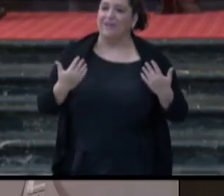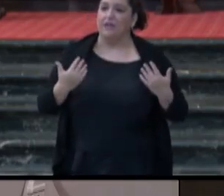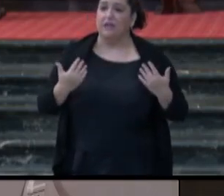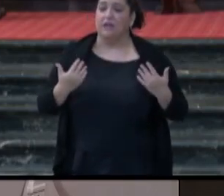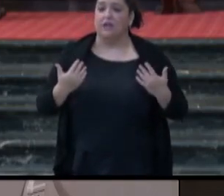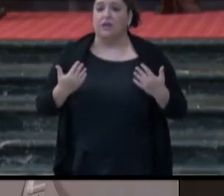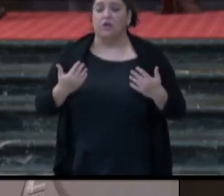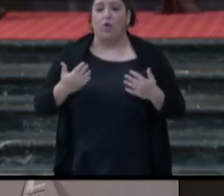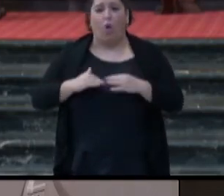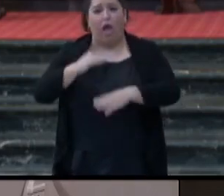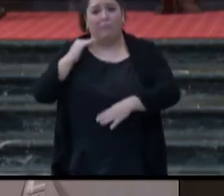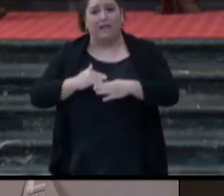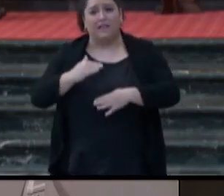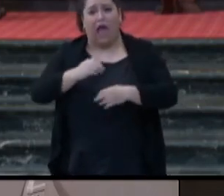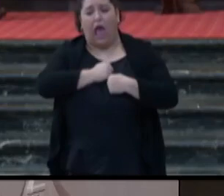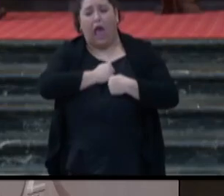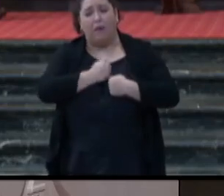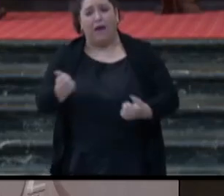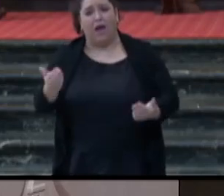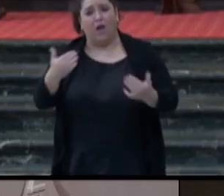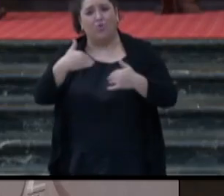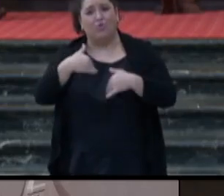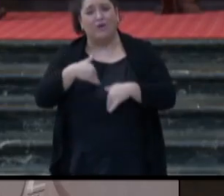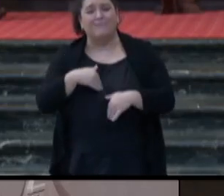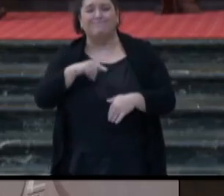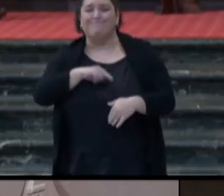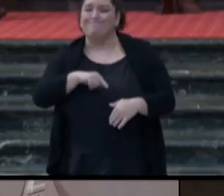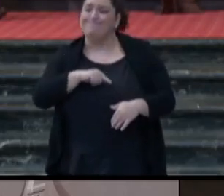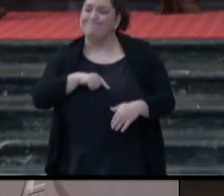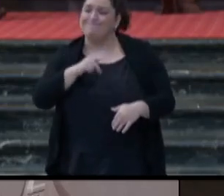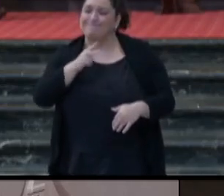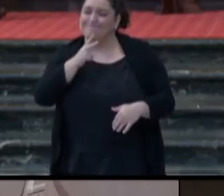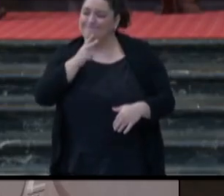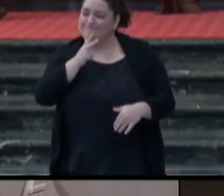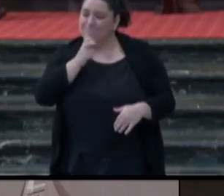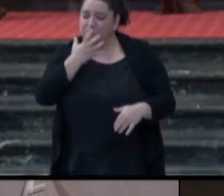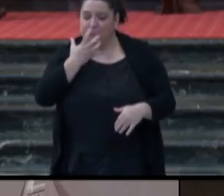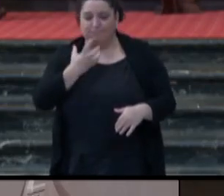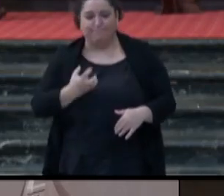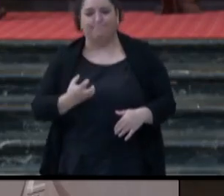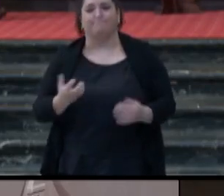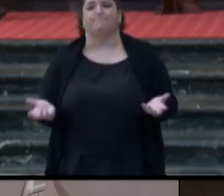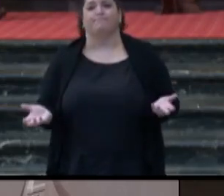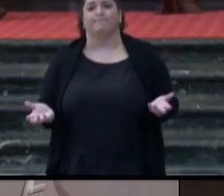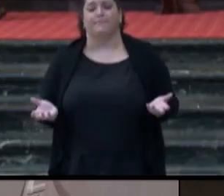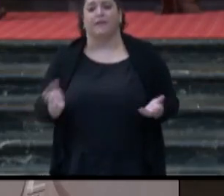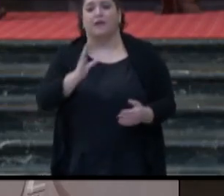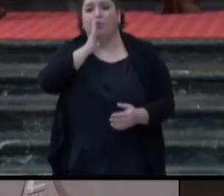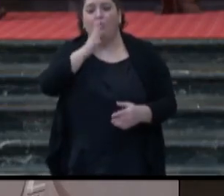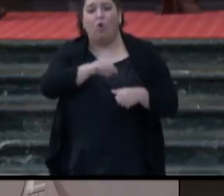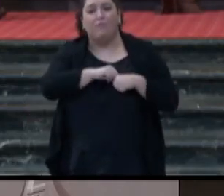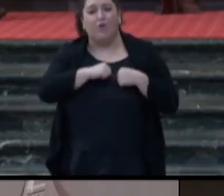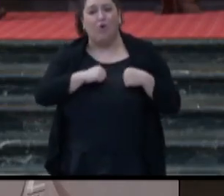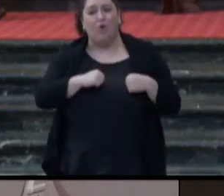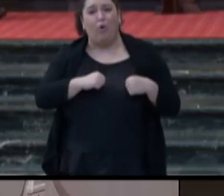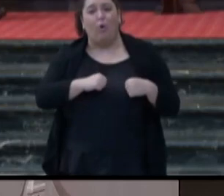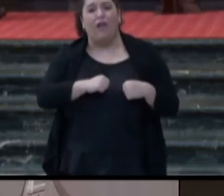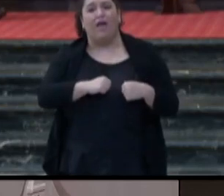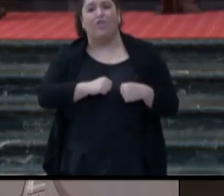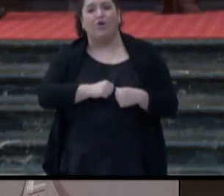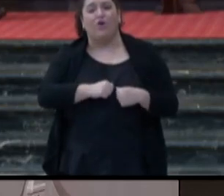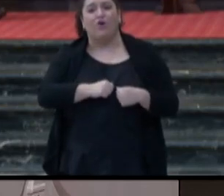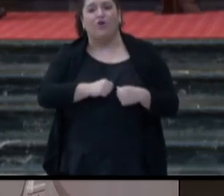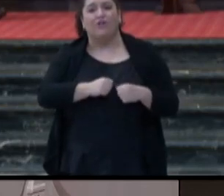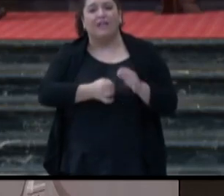cuando no soy capaz de amar por lo que sea me siento triste porque mi corazón está hecho para